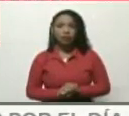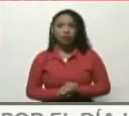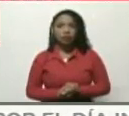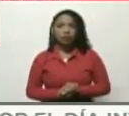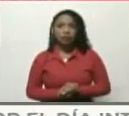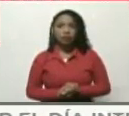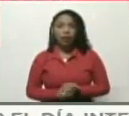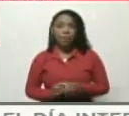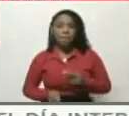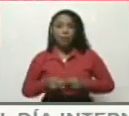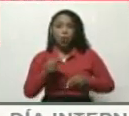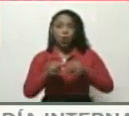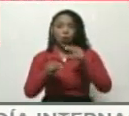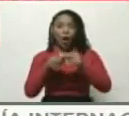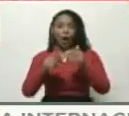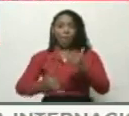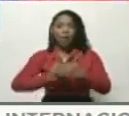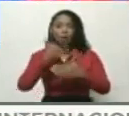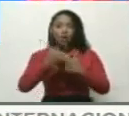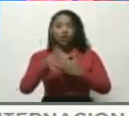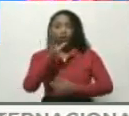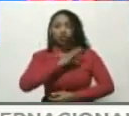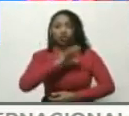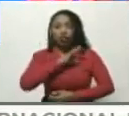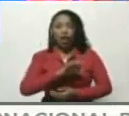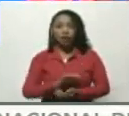la construcción del proyecto socialista.